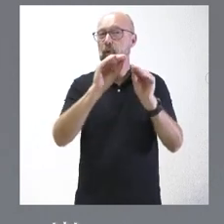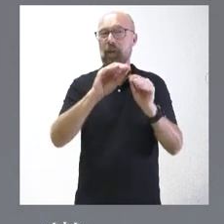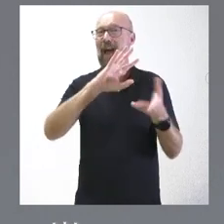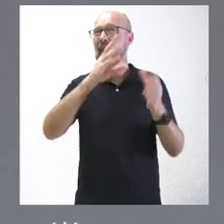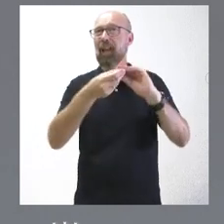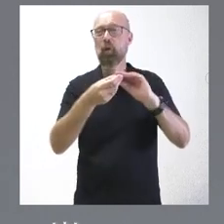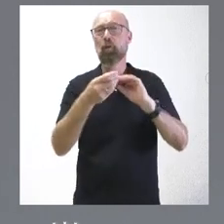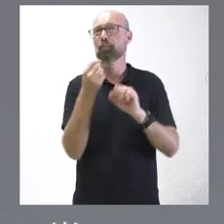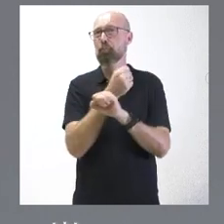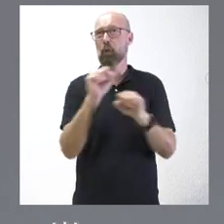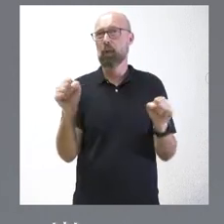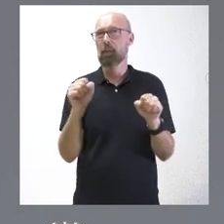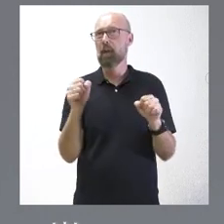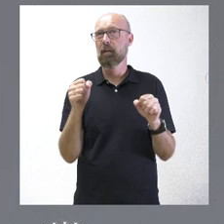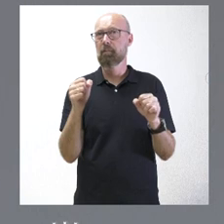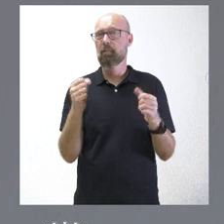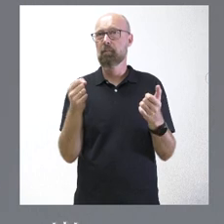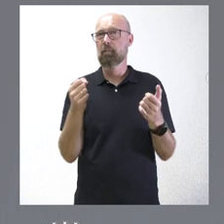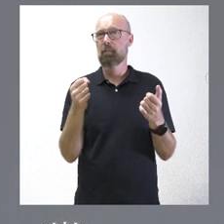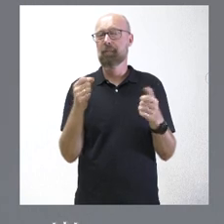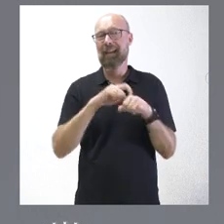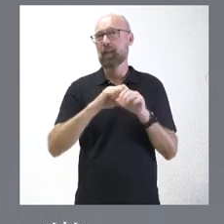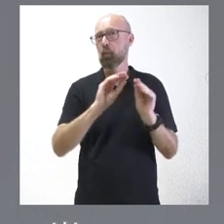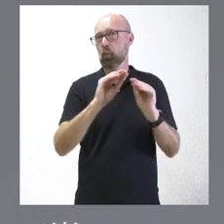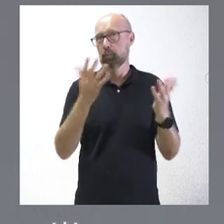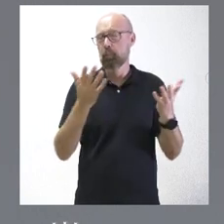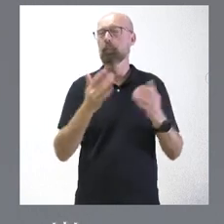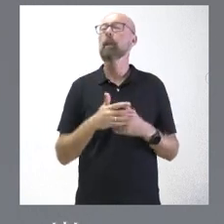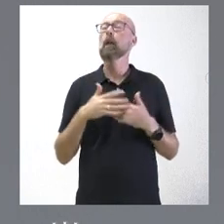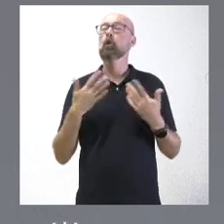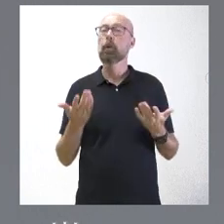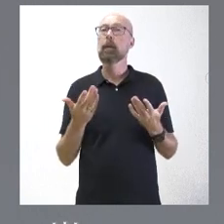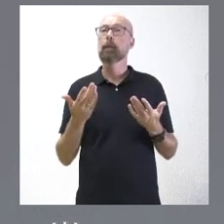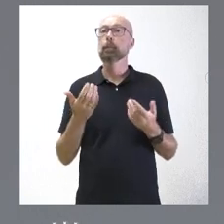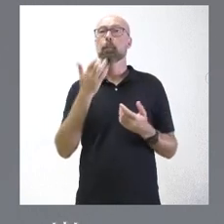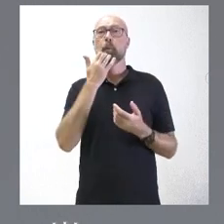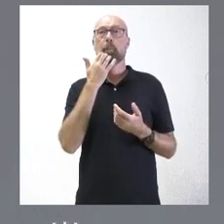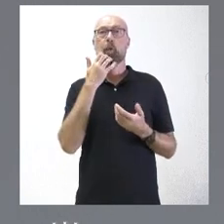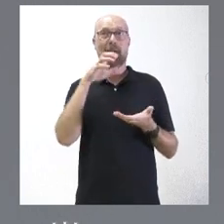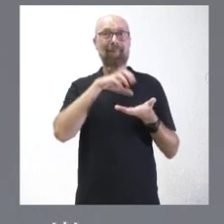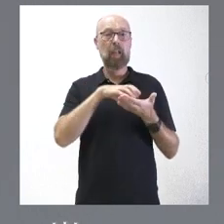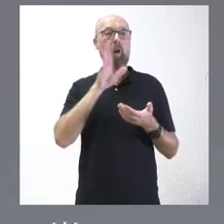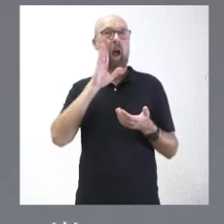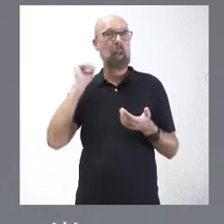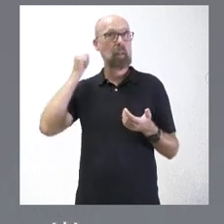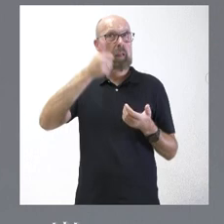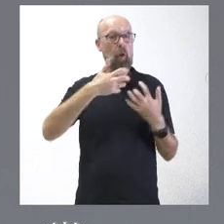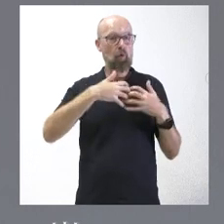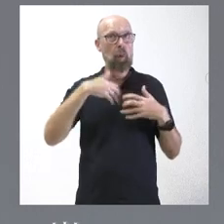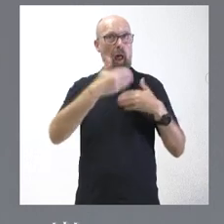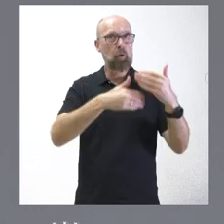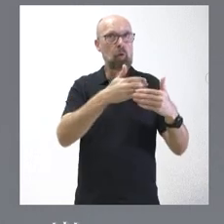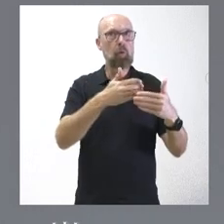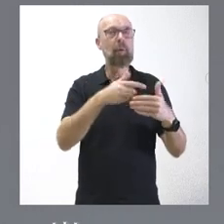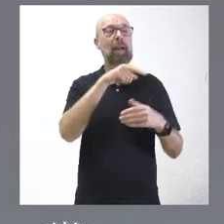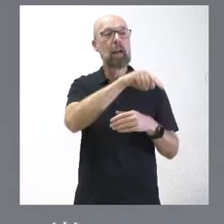en este caso el poder adaptarlas para las los centros existentes actualmente hay